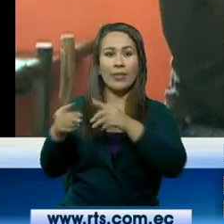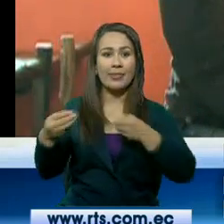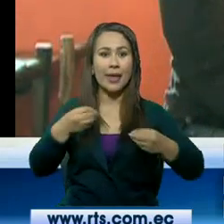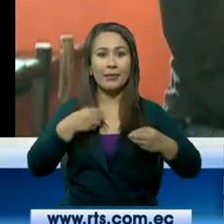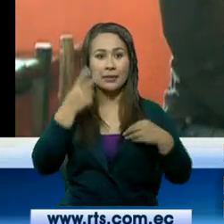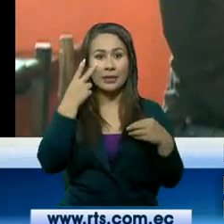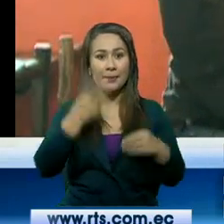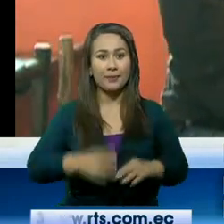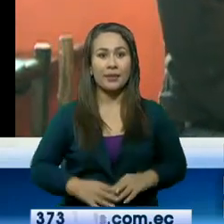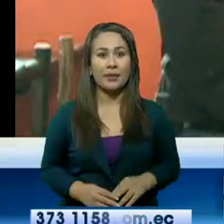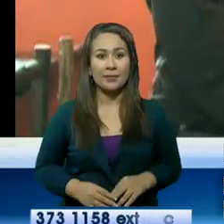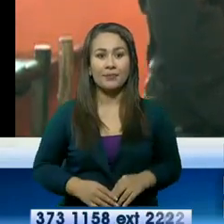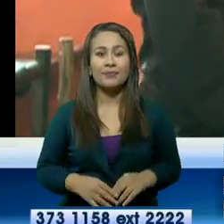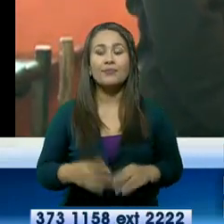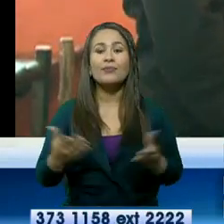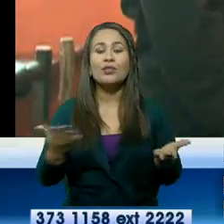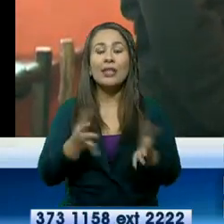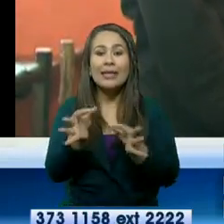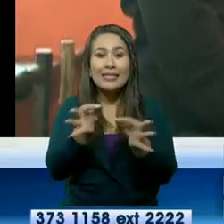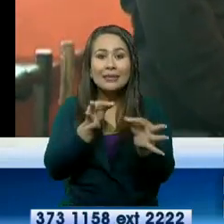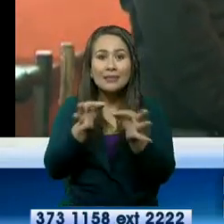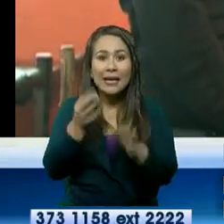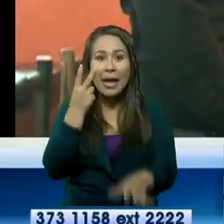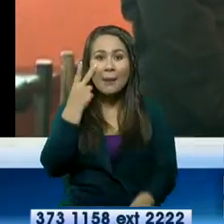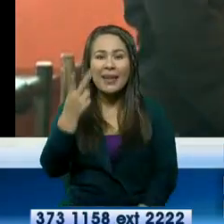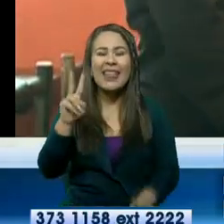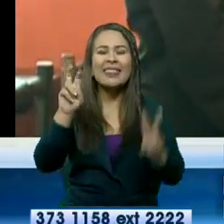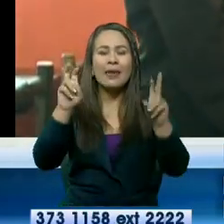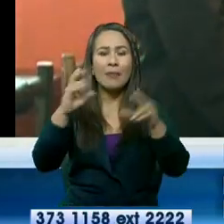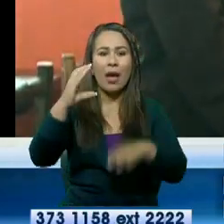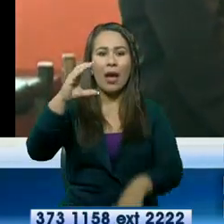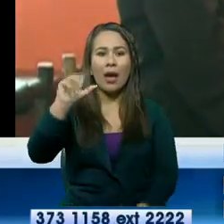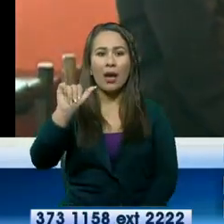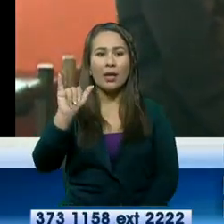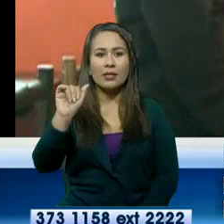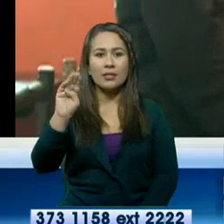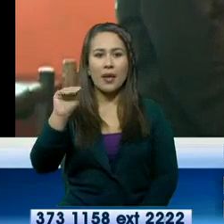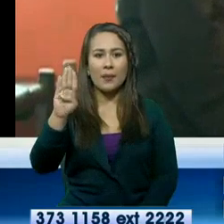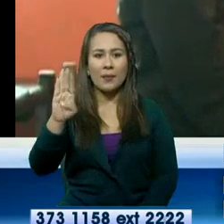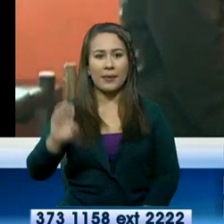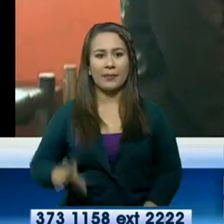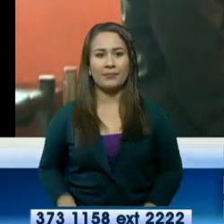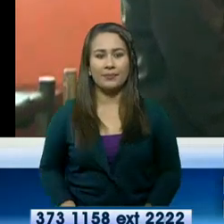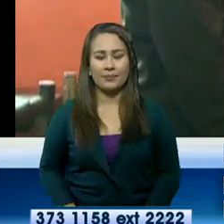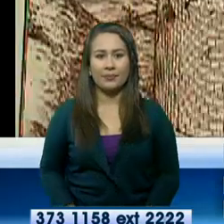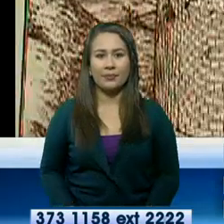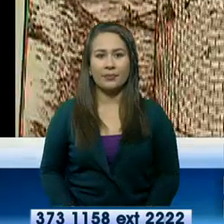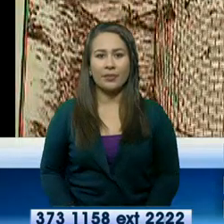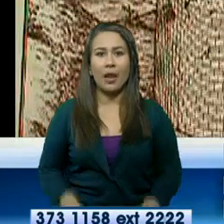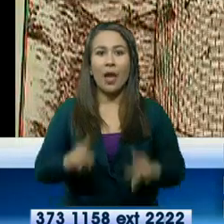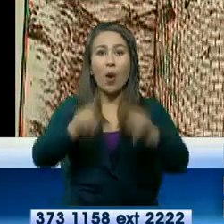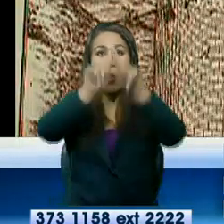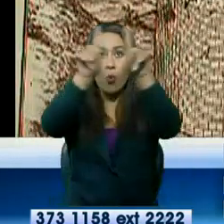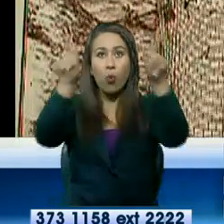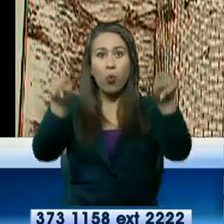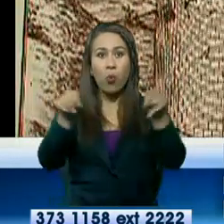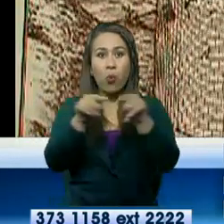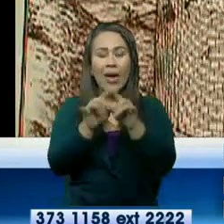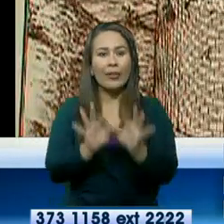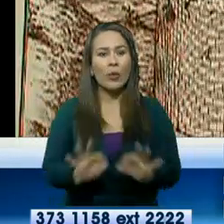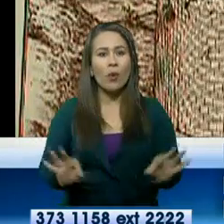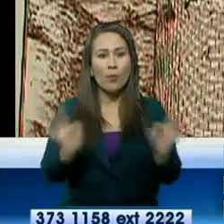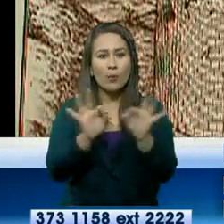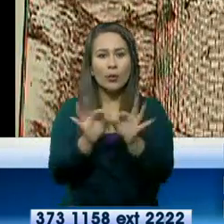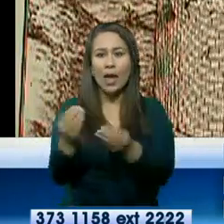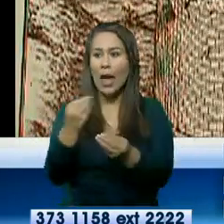el primero, vemos al pueblo Cayambe. ¿Qué representa este primer cuadro? Sí, este cuadro es muy importante según la